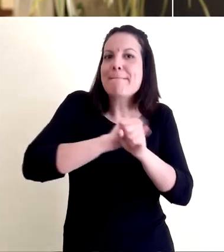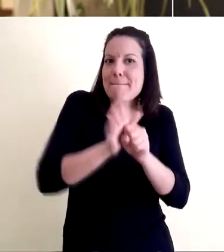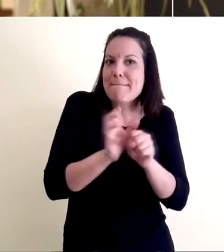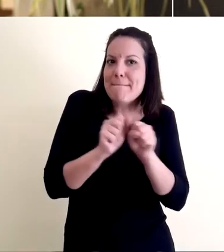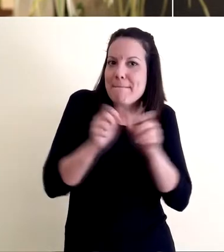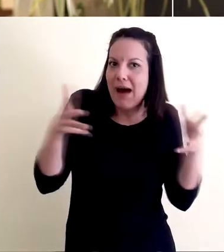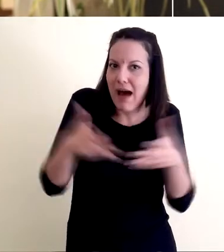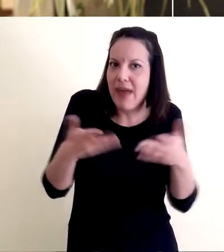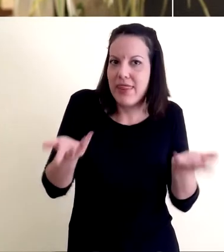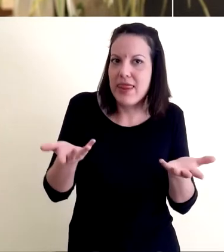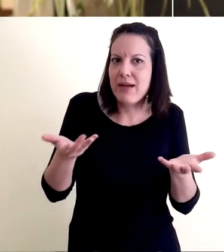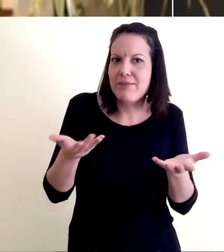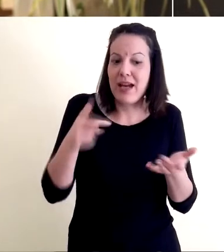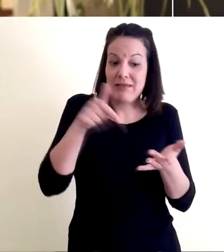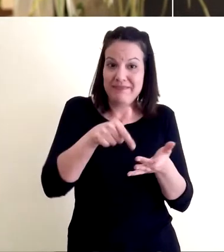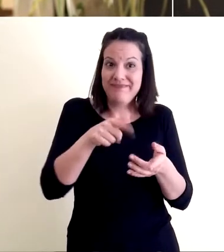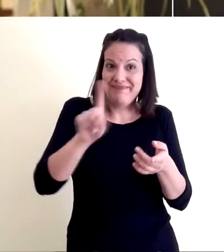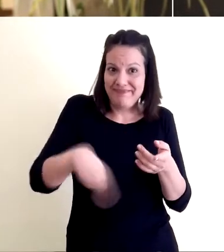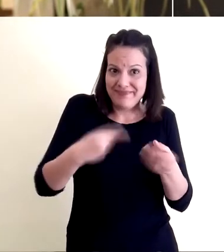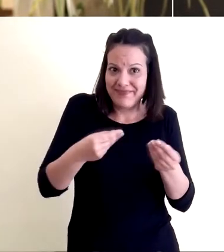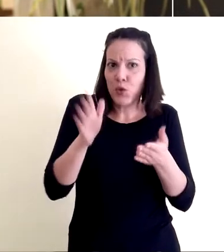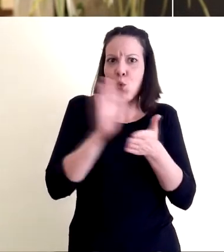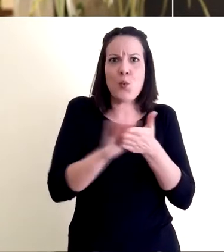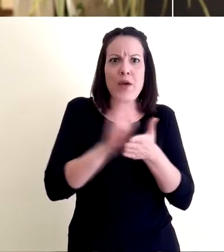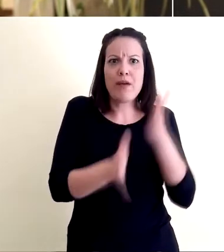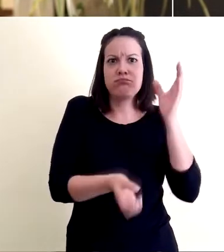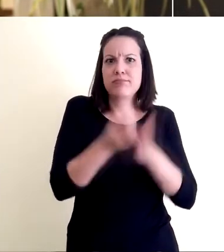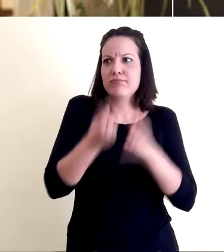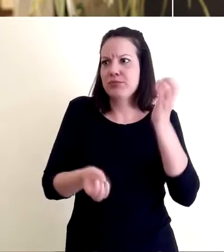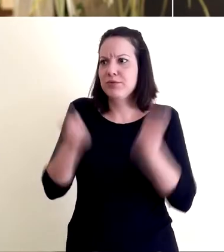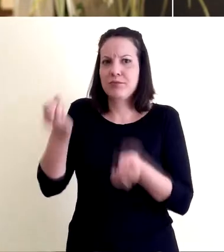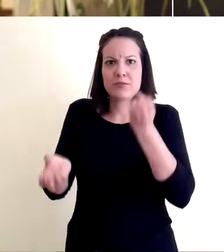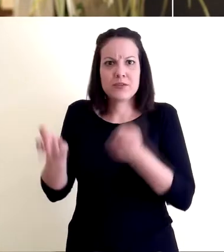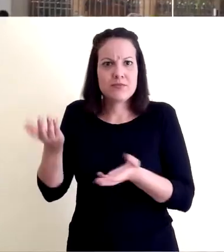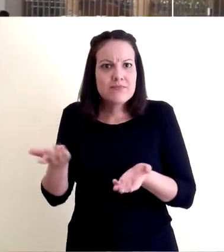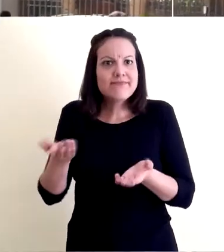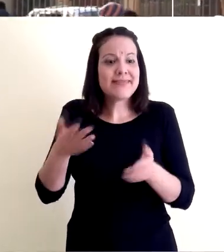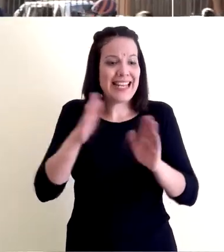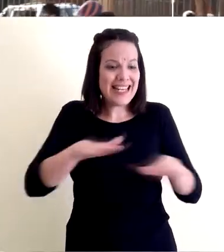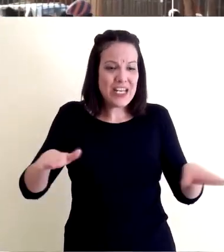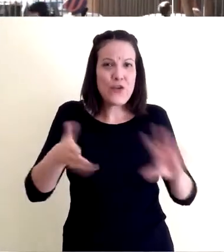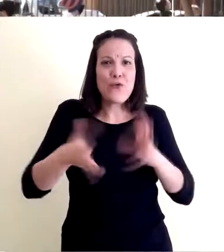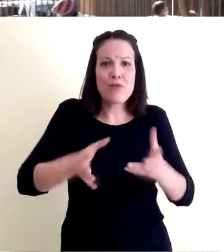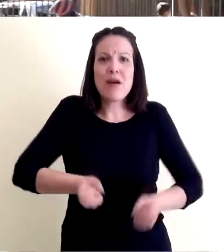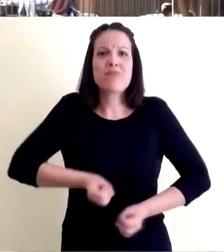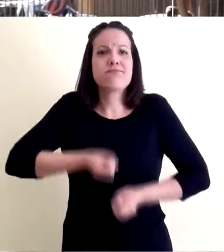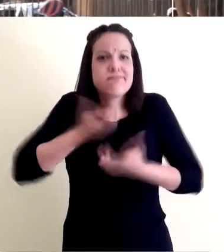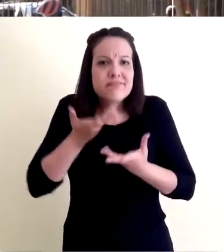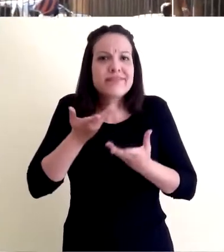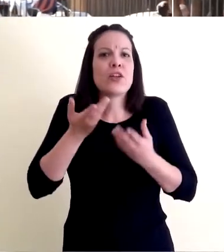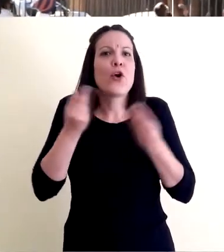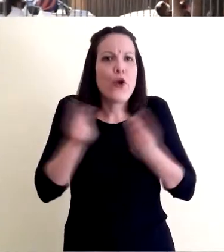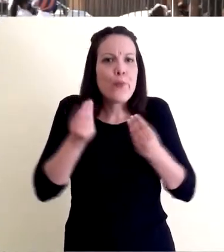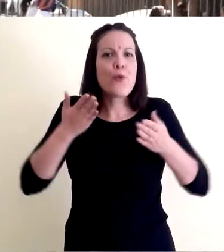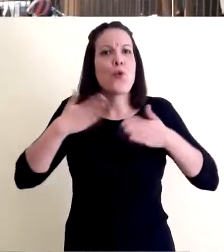generado situaciones nuevas y los niños manifiestan todo lo que les pasa con su cuerpo,